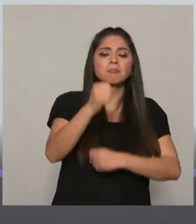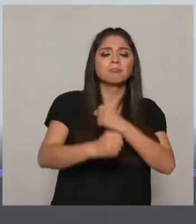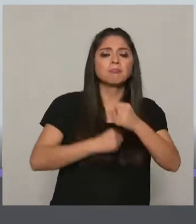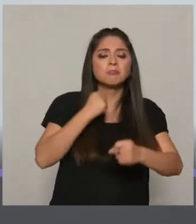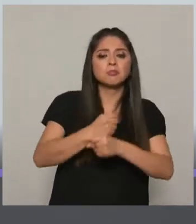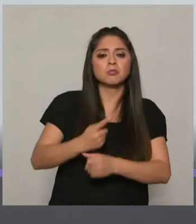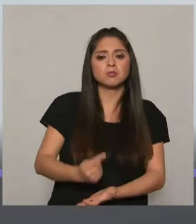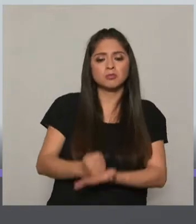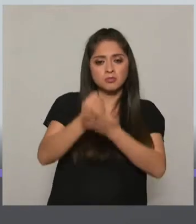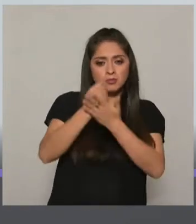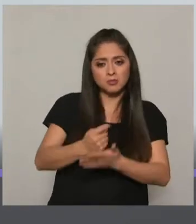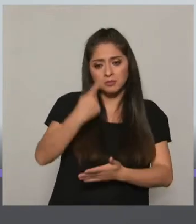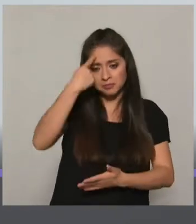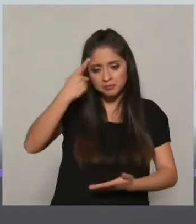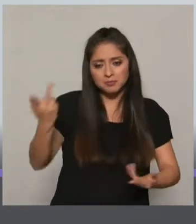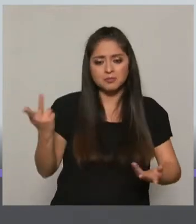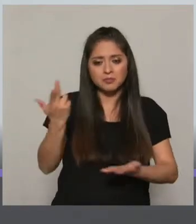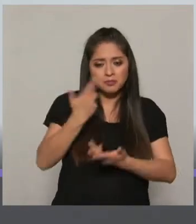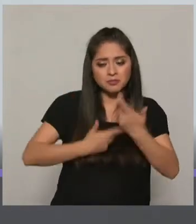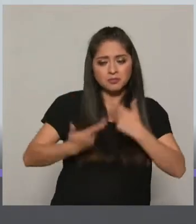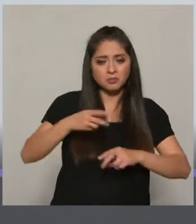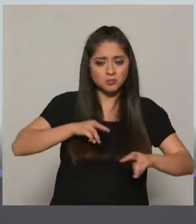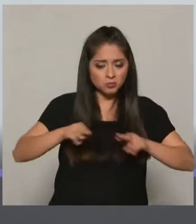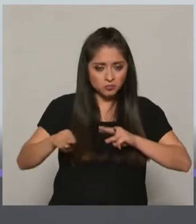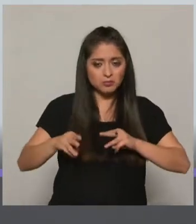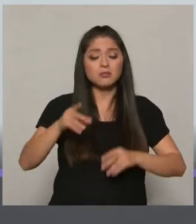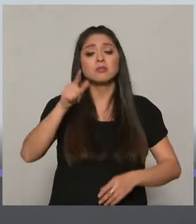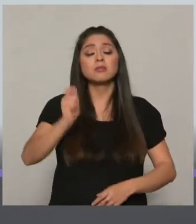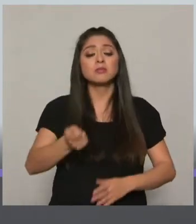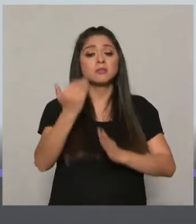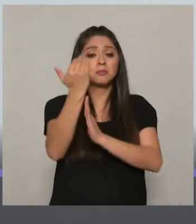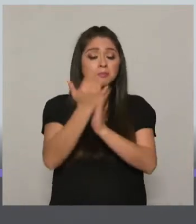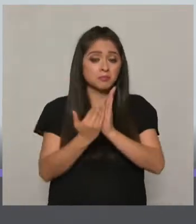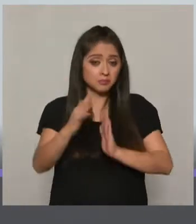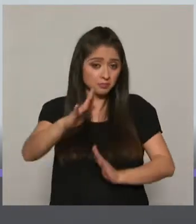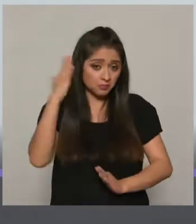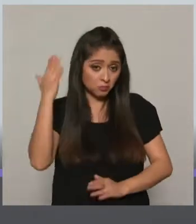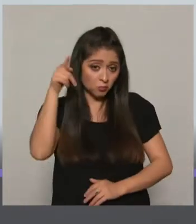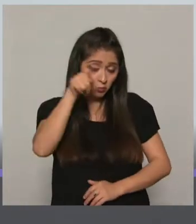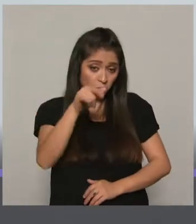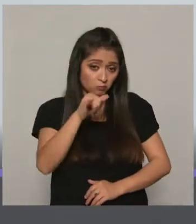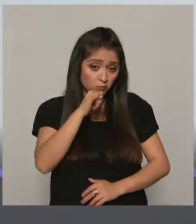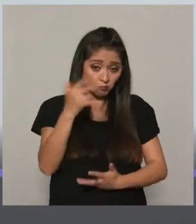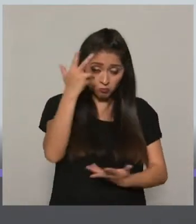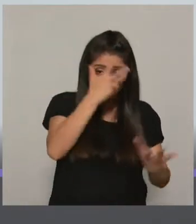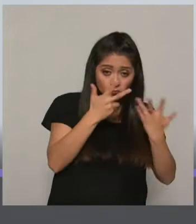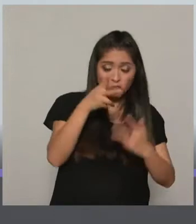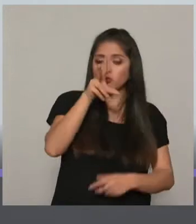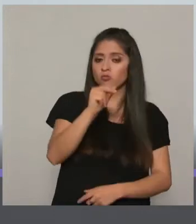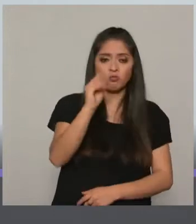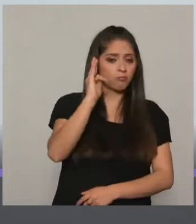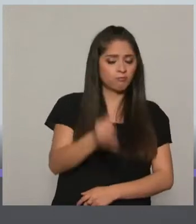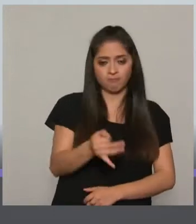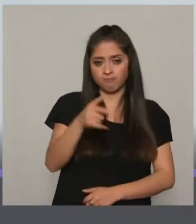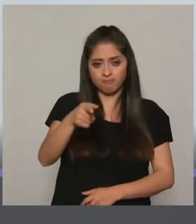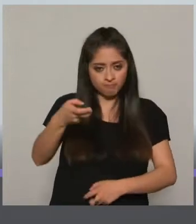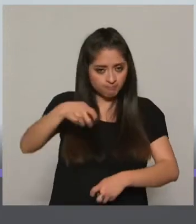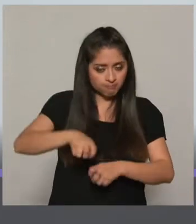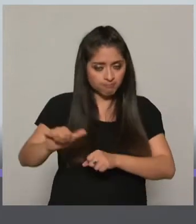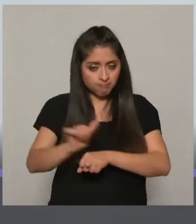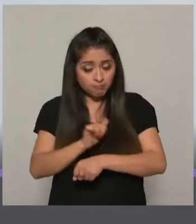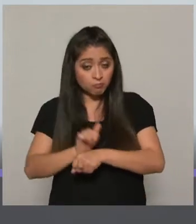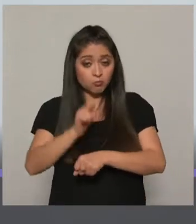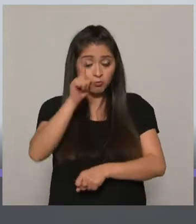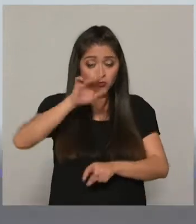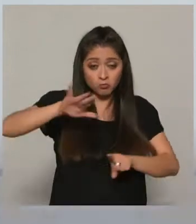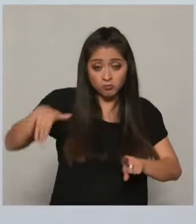de rehabilitación. Algo muy importante, bajar la velocidad. Si bebe, no se atreva a subir a su vehículo. Si atropella a